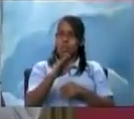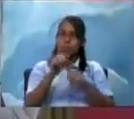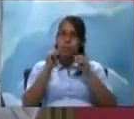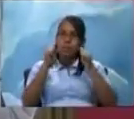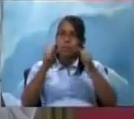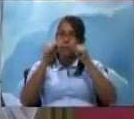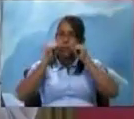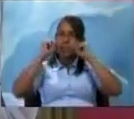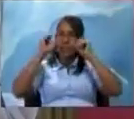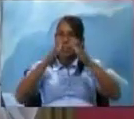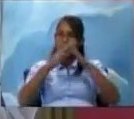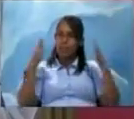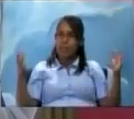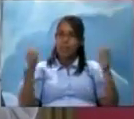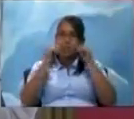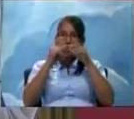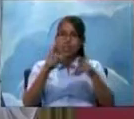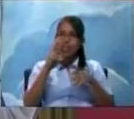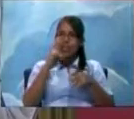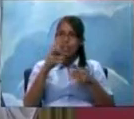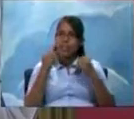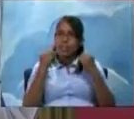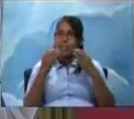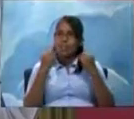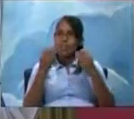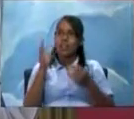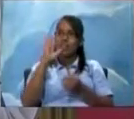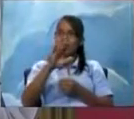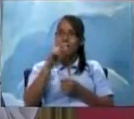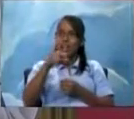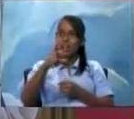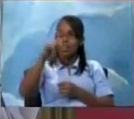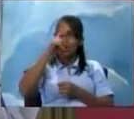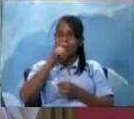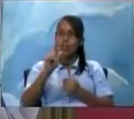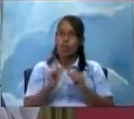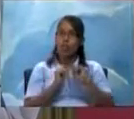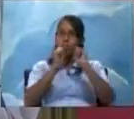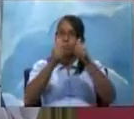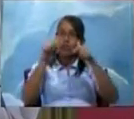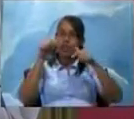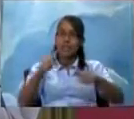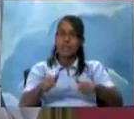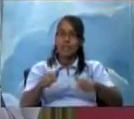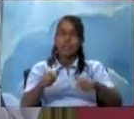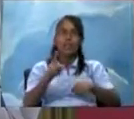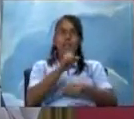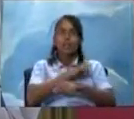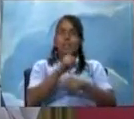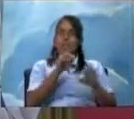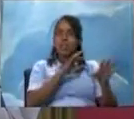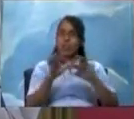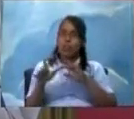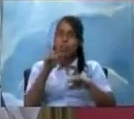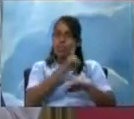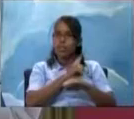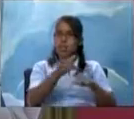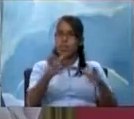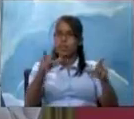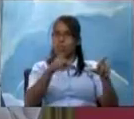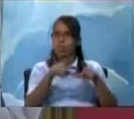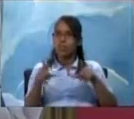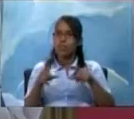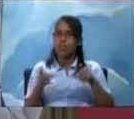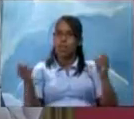está cayendo de gran bendición, mire. Tanto así que este año comenzamos, sacamos la computadora de mi